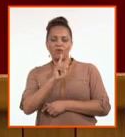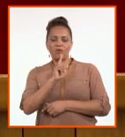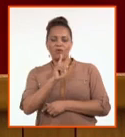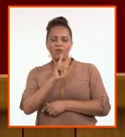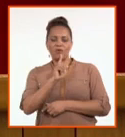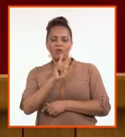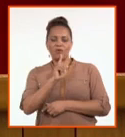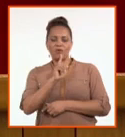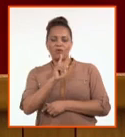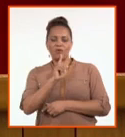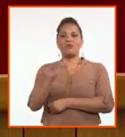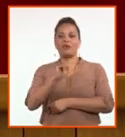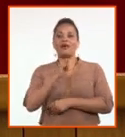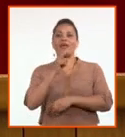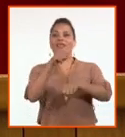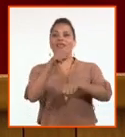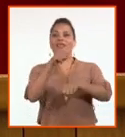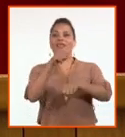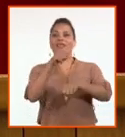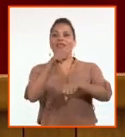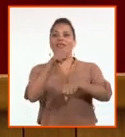y con su tiempo.